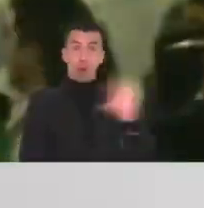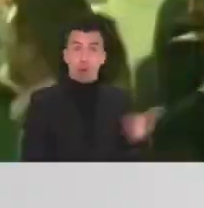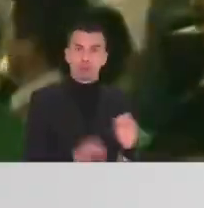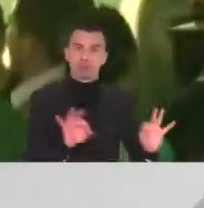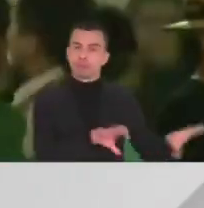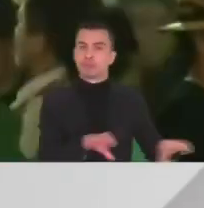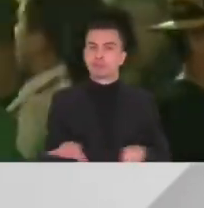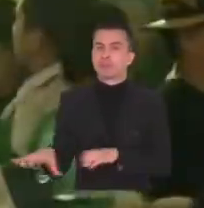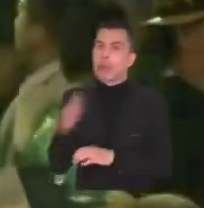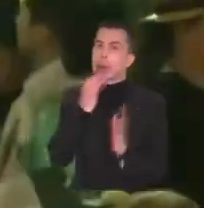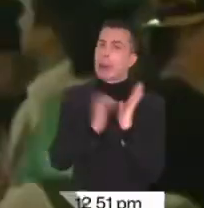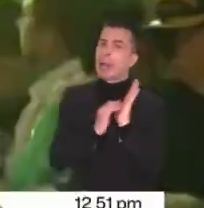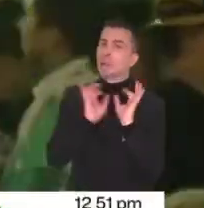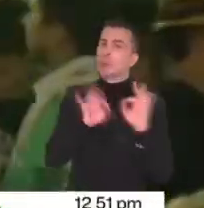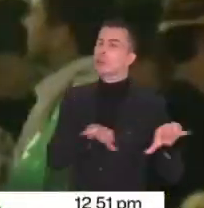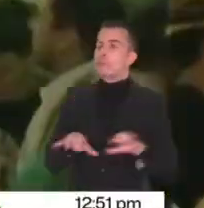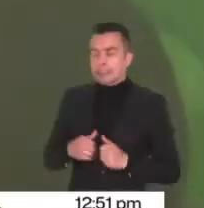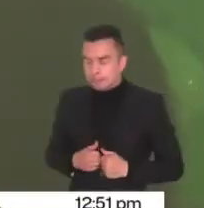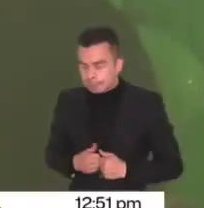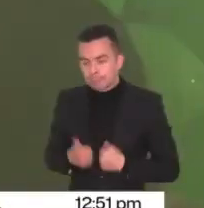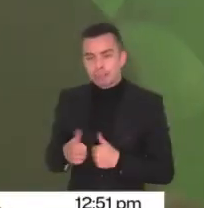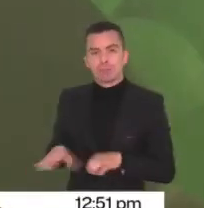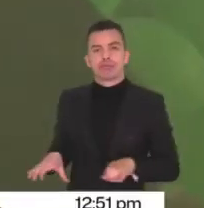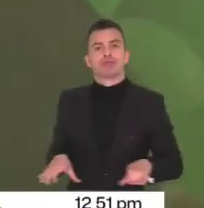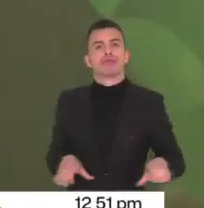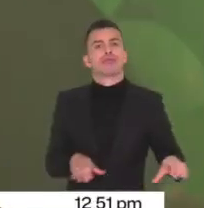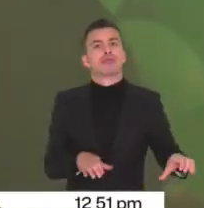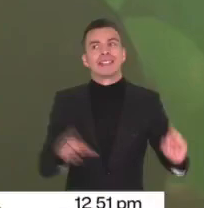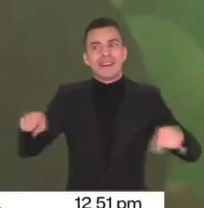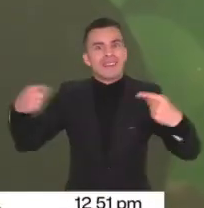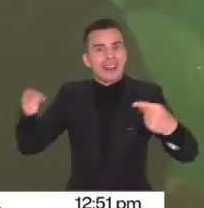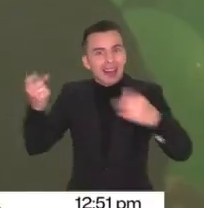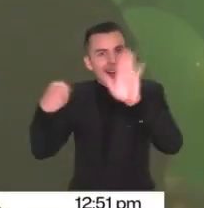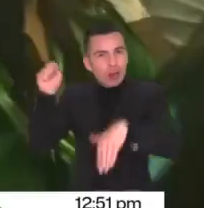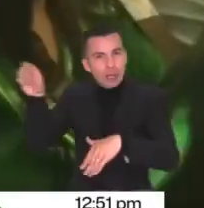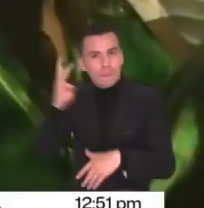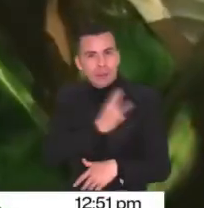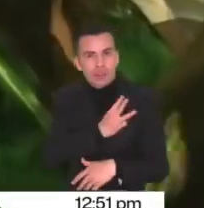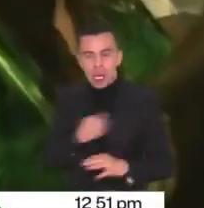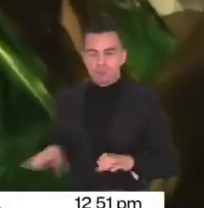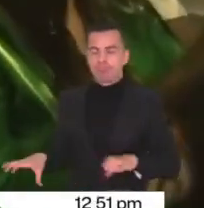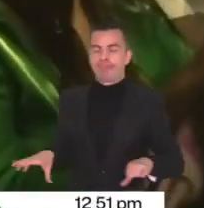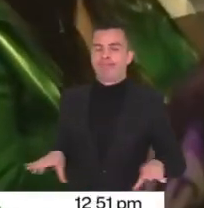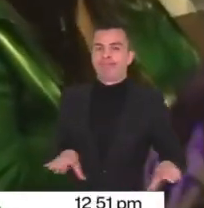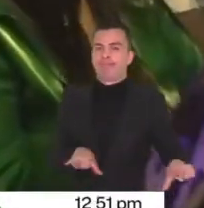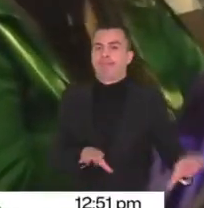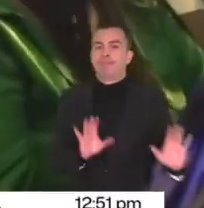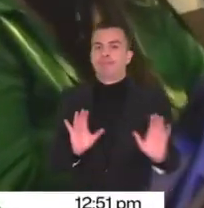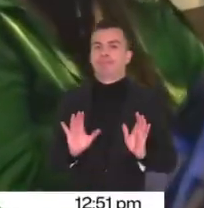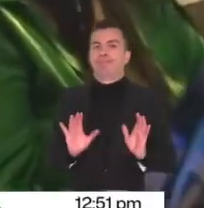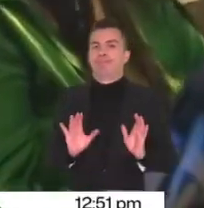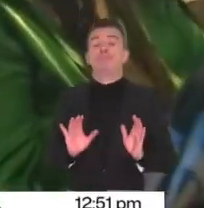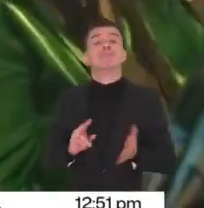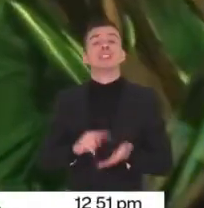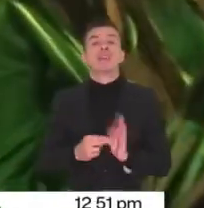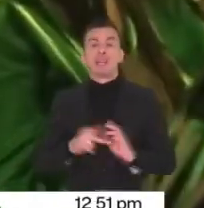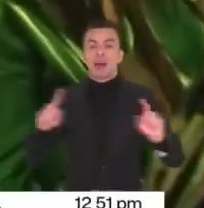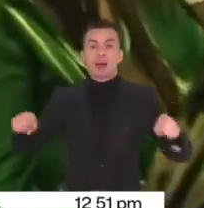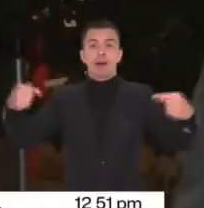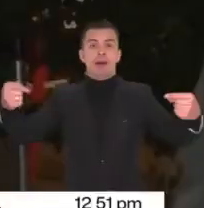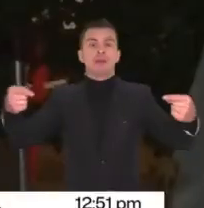del fútbol profesional colombiano con su comportamiento. Fue en todo el sentido de la palabra una final en